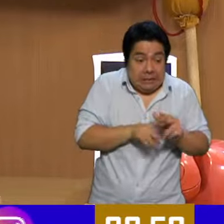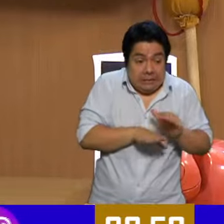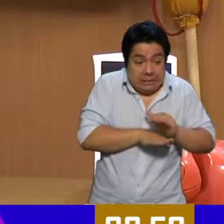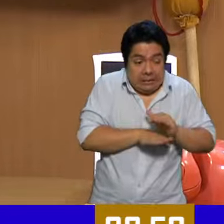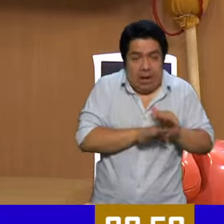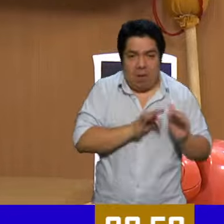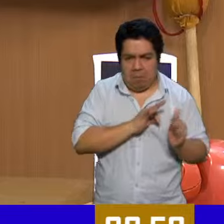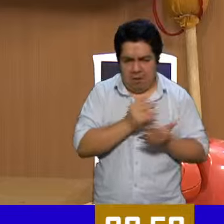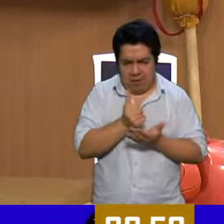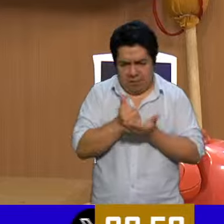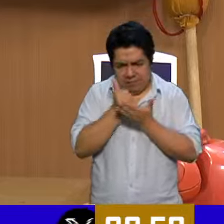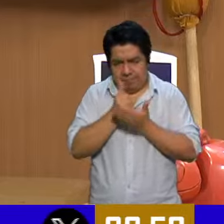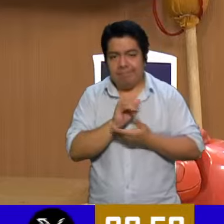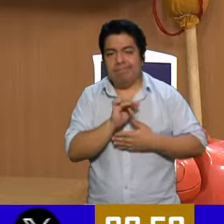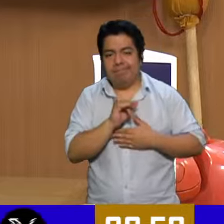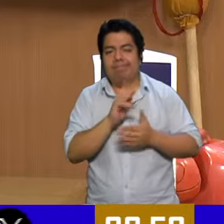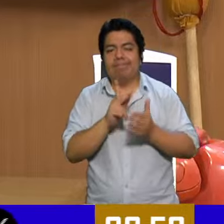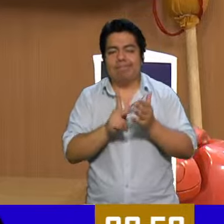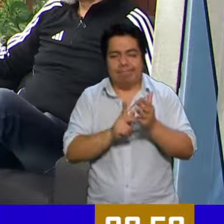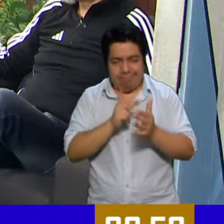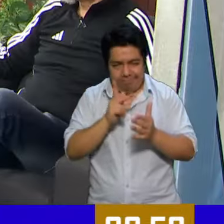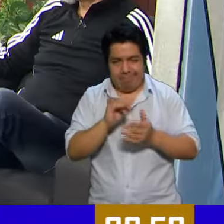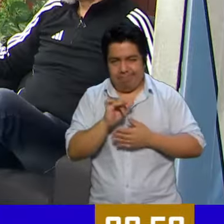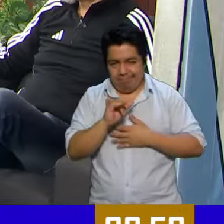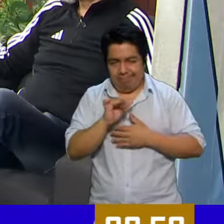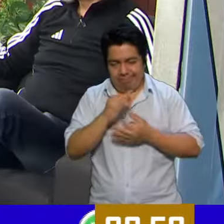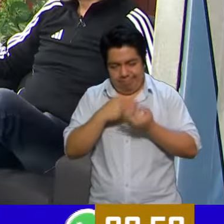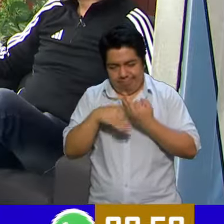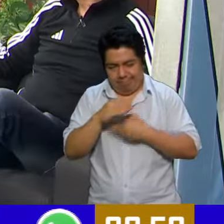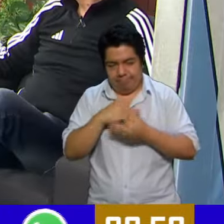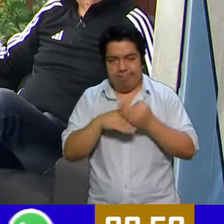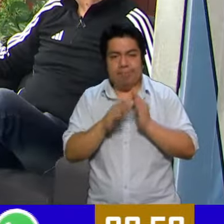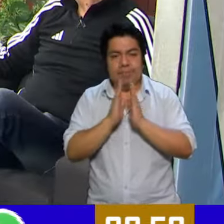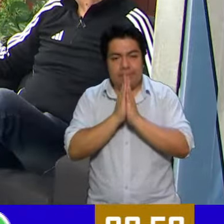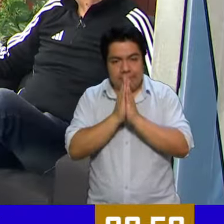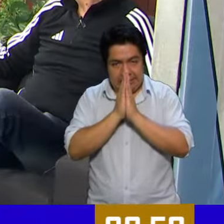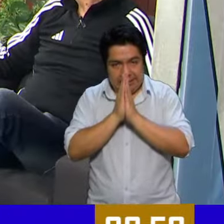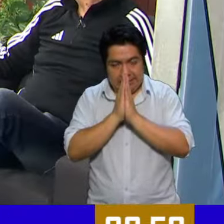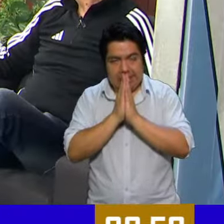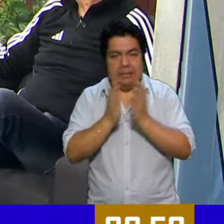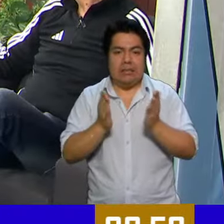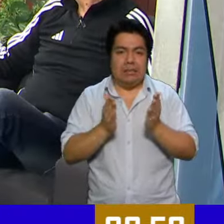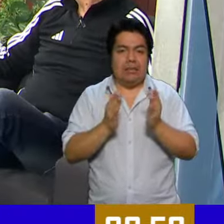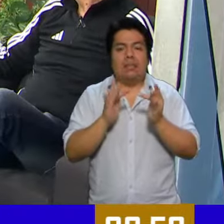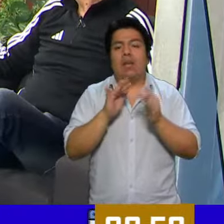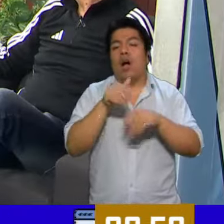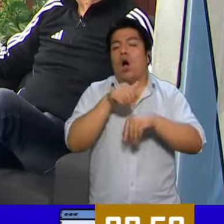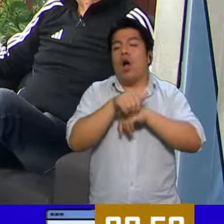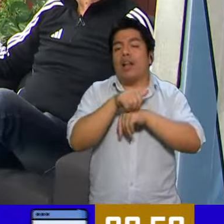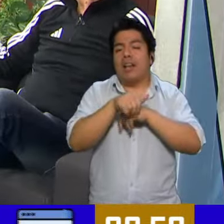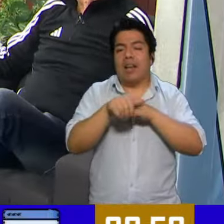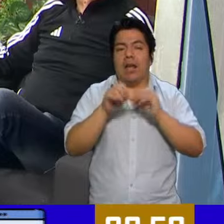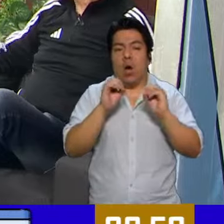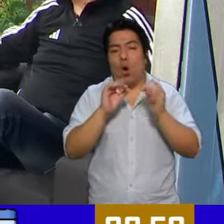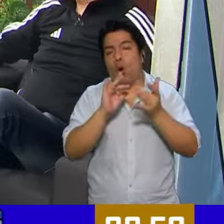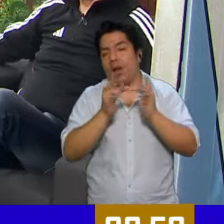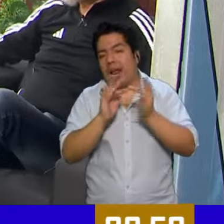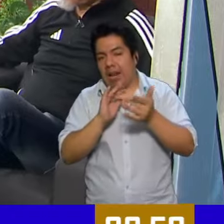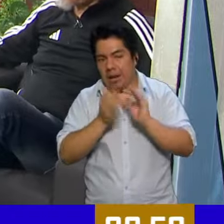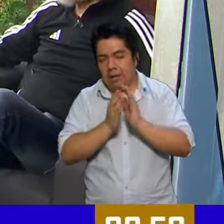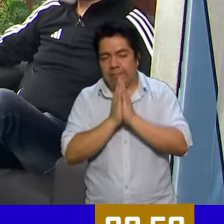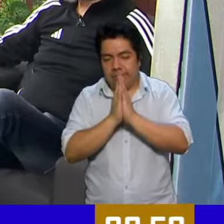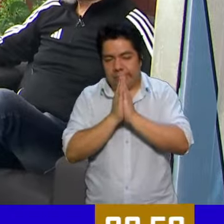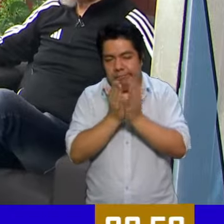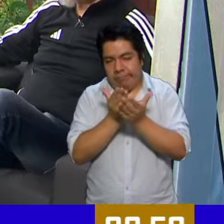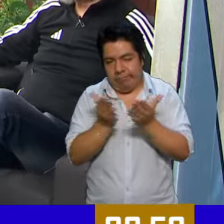hacerlo. Lo vamos a repetir ahorita que terminemos y todo eso, pero venos dando el teléfono o las redes para eso, que la gente